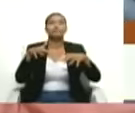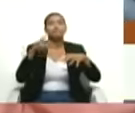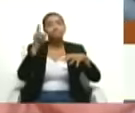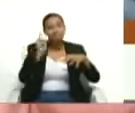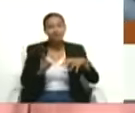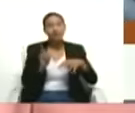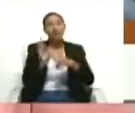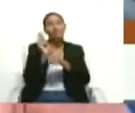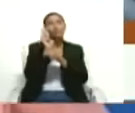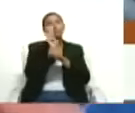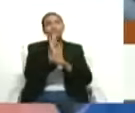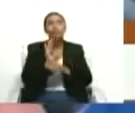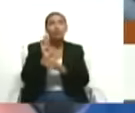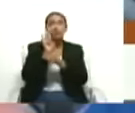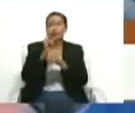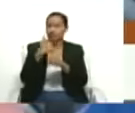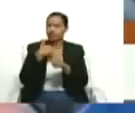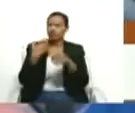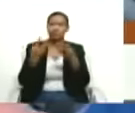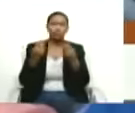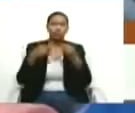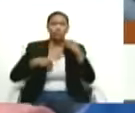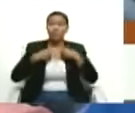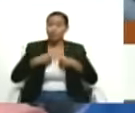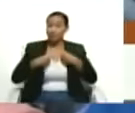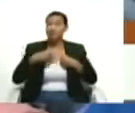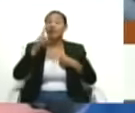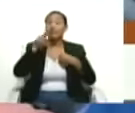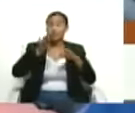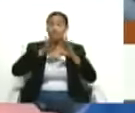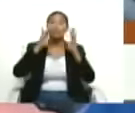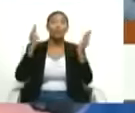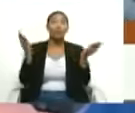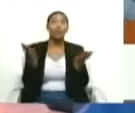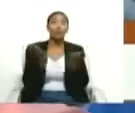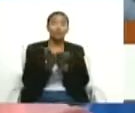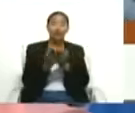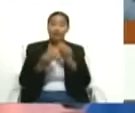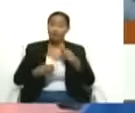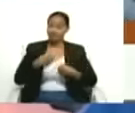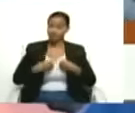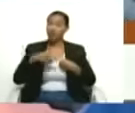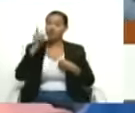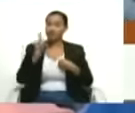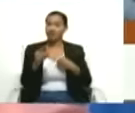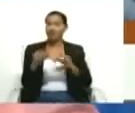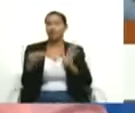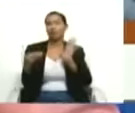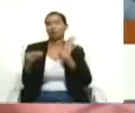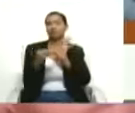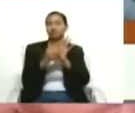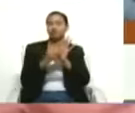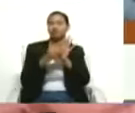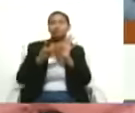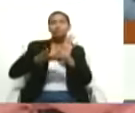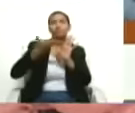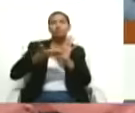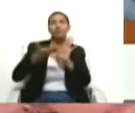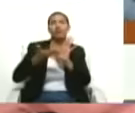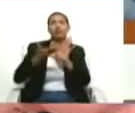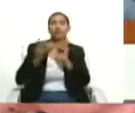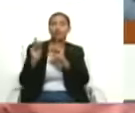especie. Es una gran preocupación mundial y no puede estar fuera de nuestra agenda ni de nuestro debate. Y la